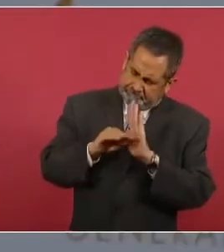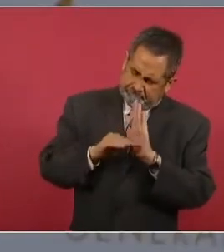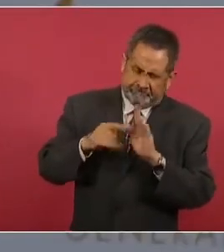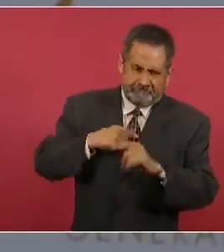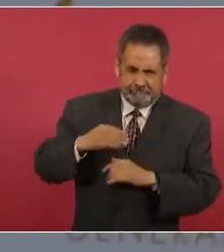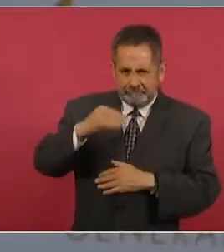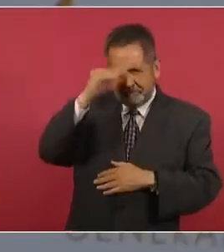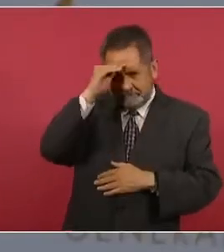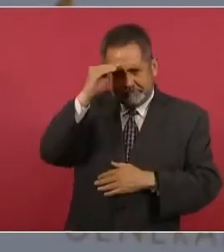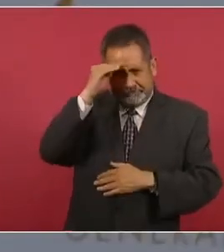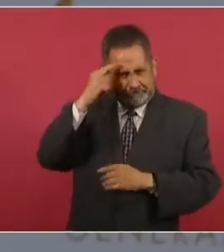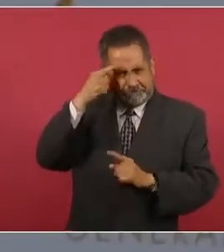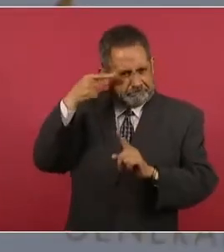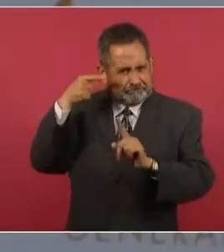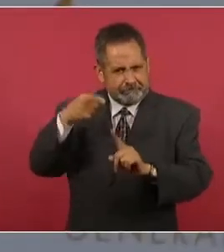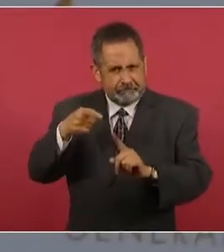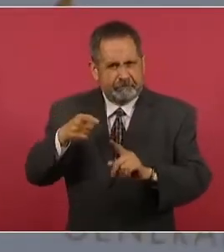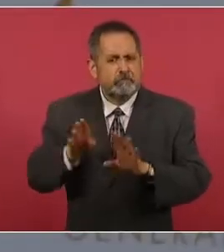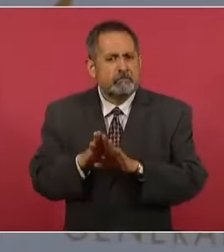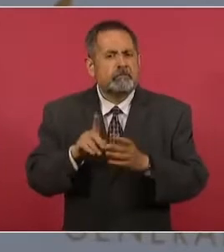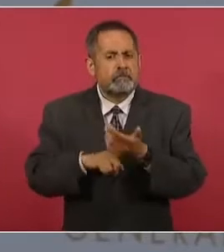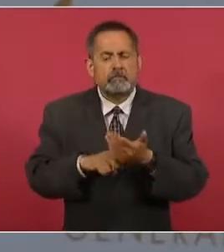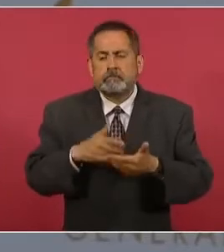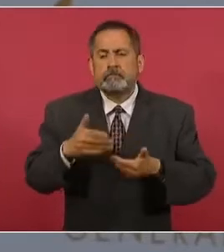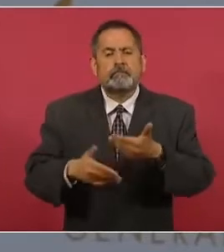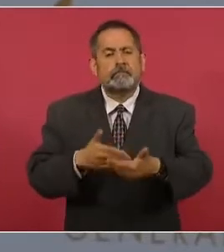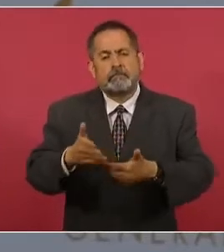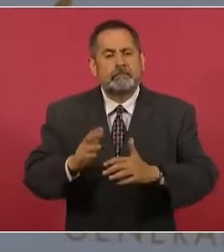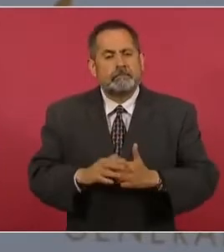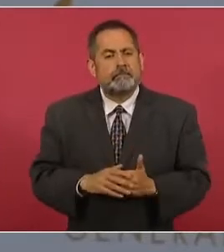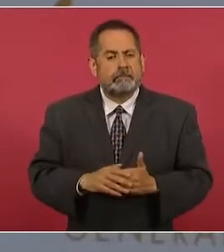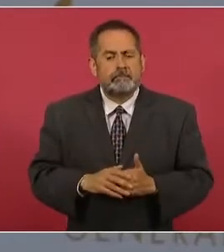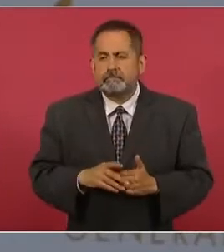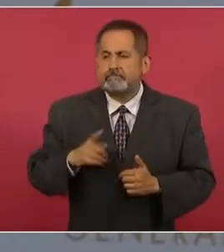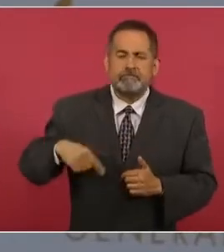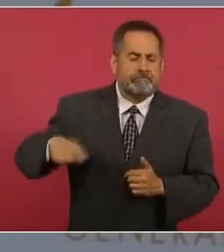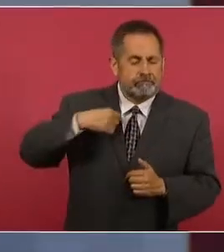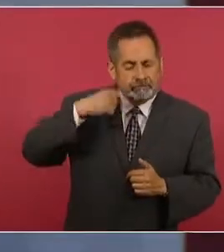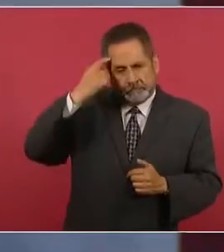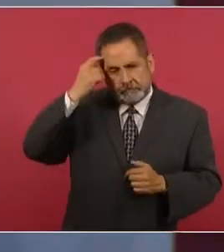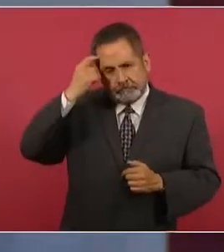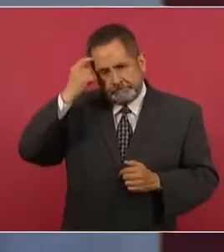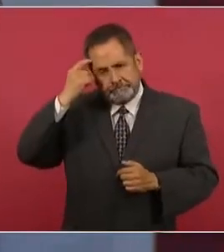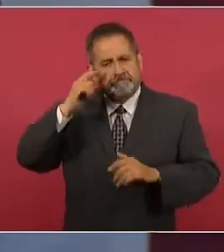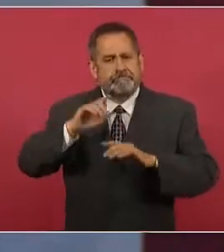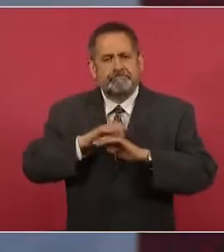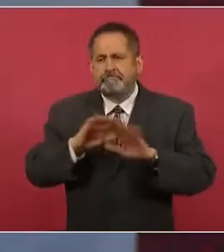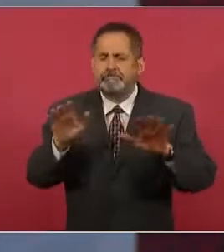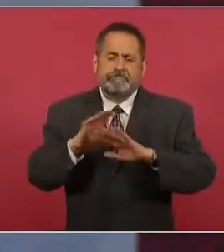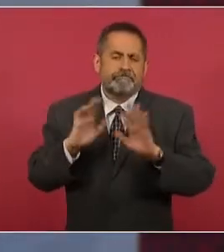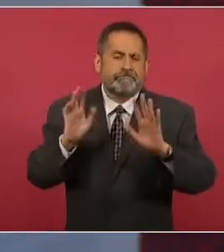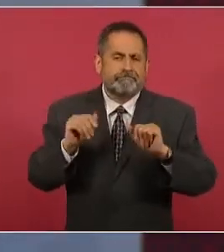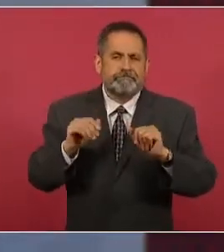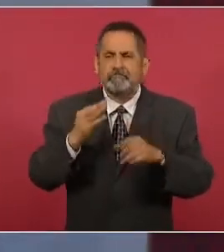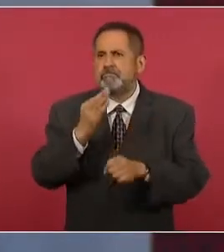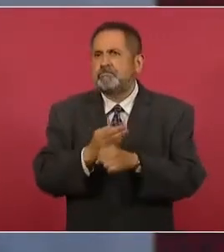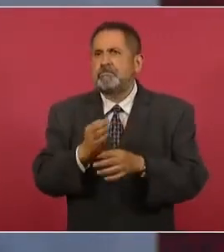pensando que estamos viviendo un momento